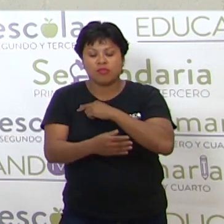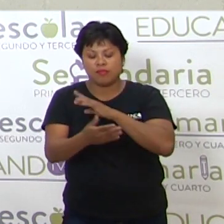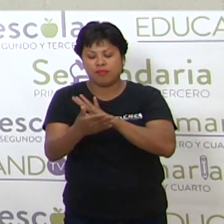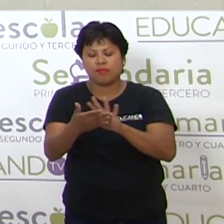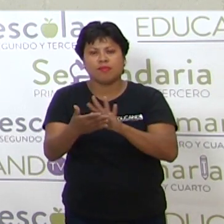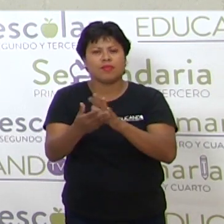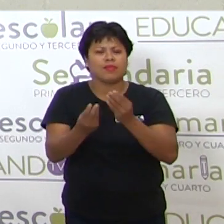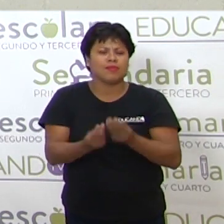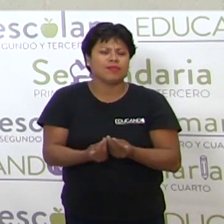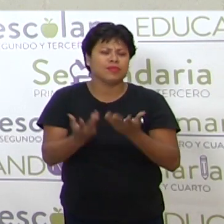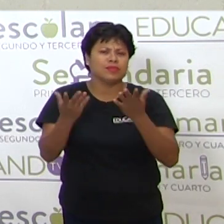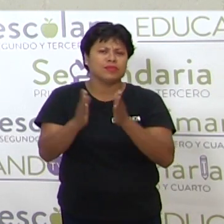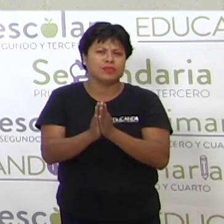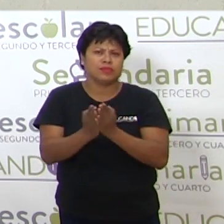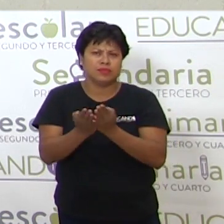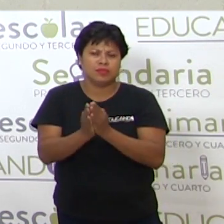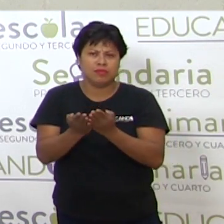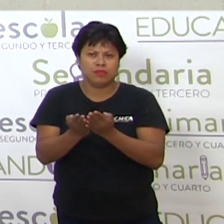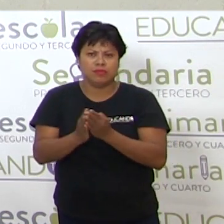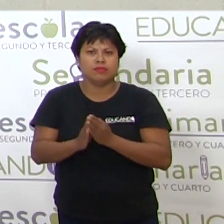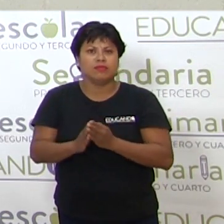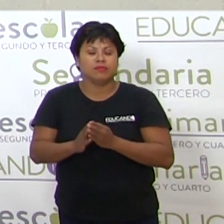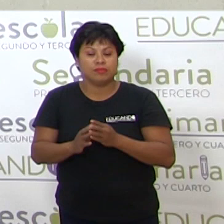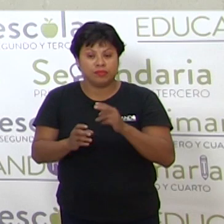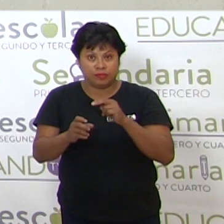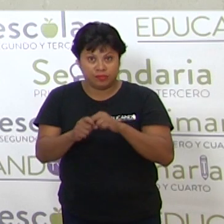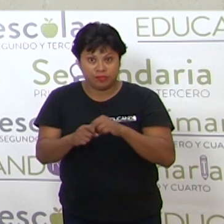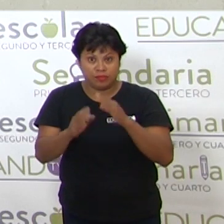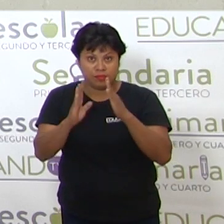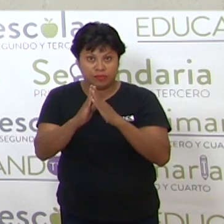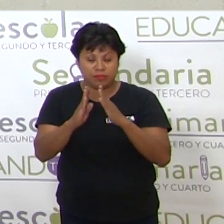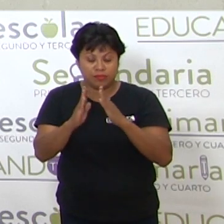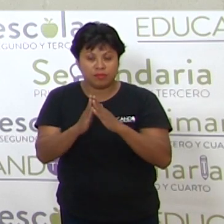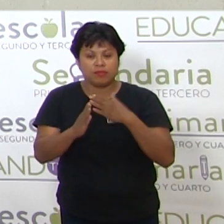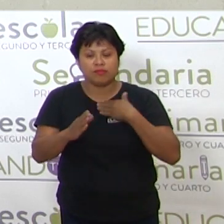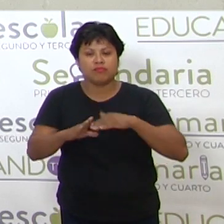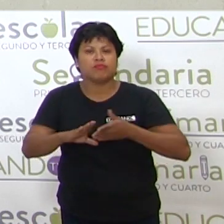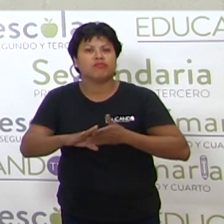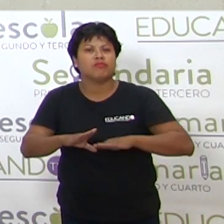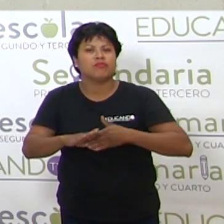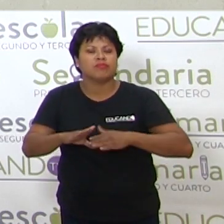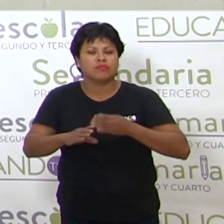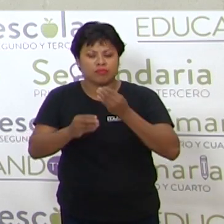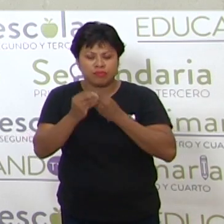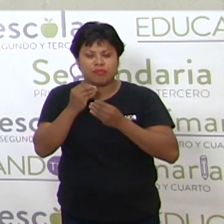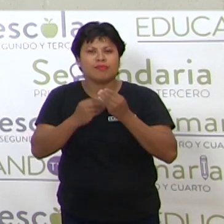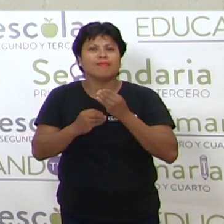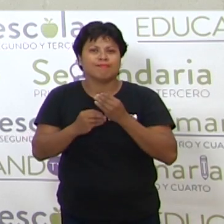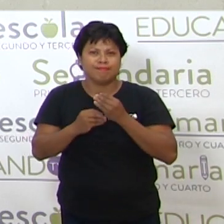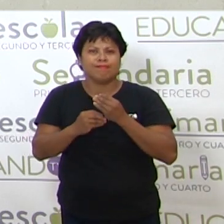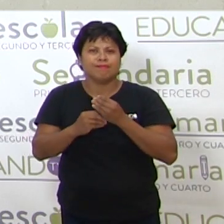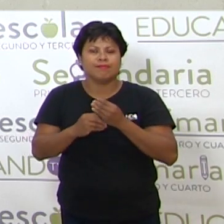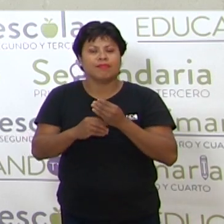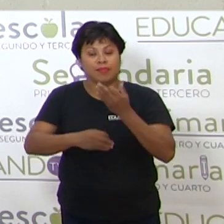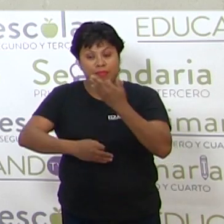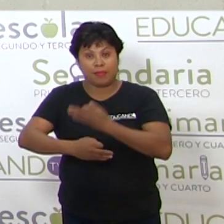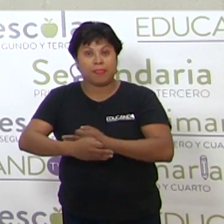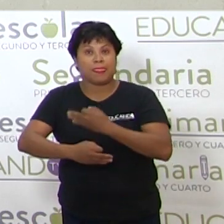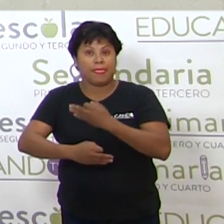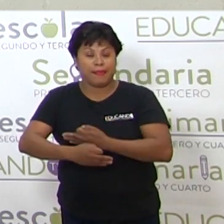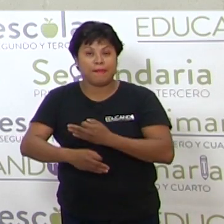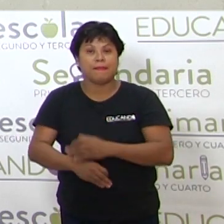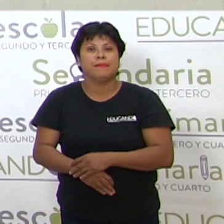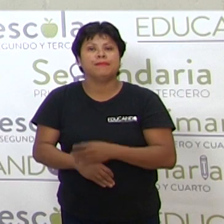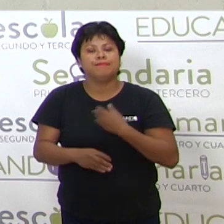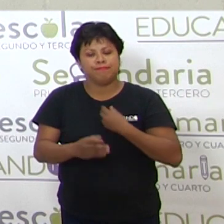muchos libros en la casa lave los trastes de la comida por la tarde